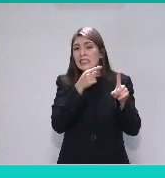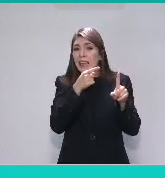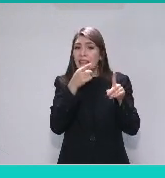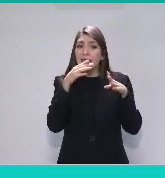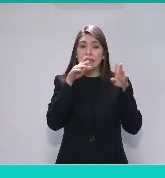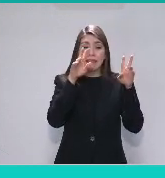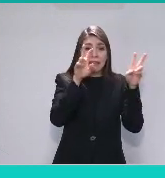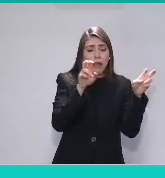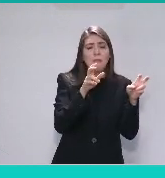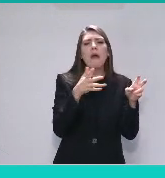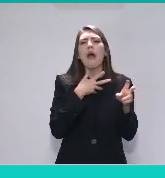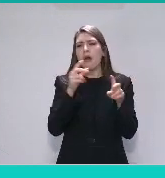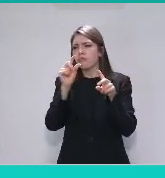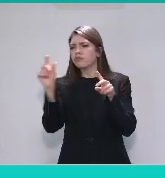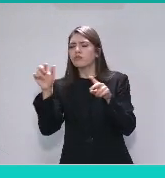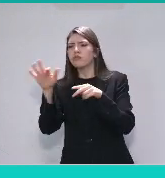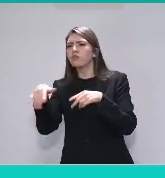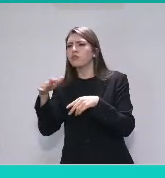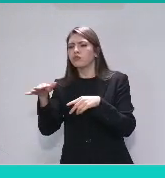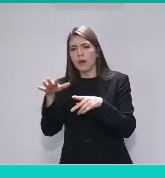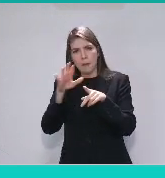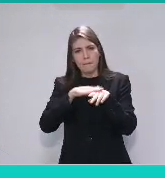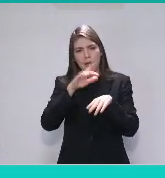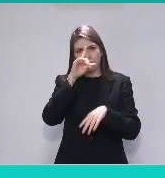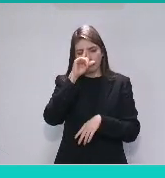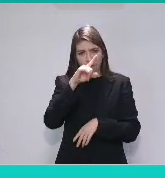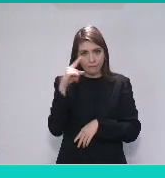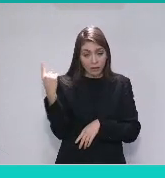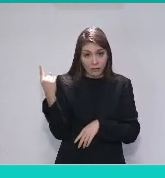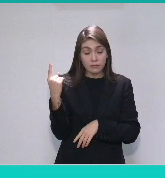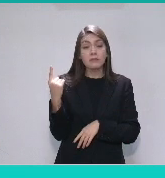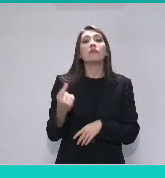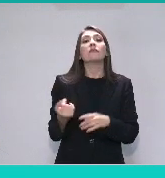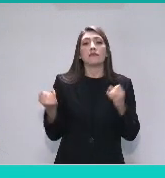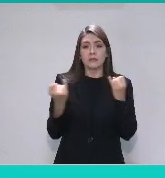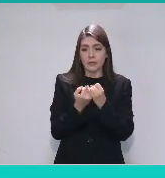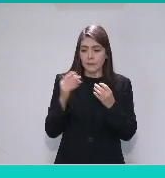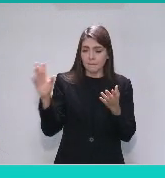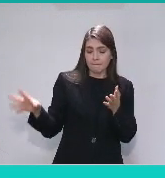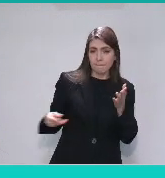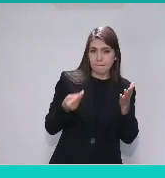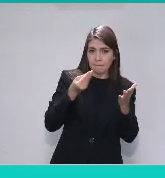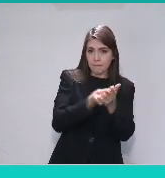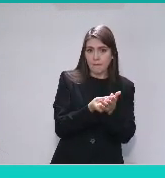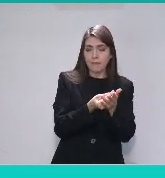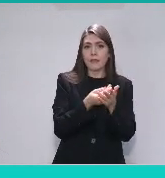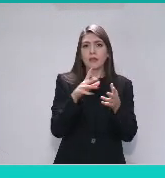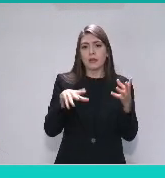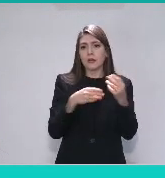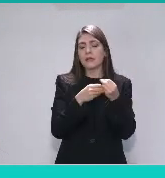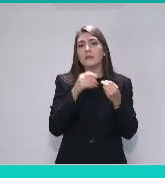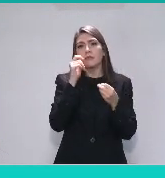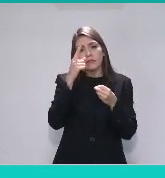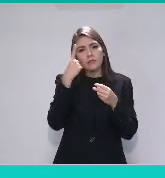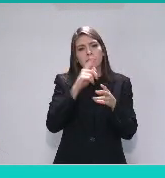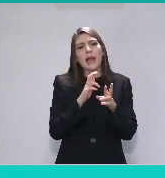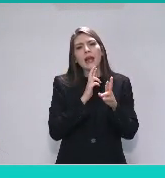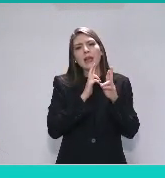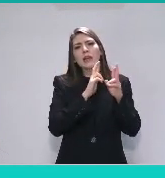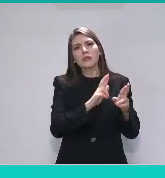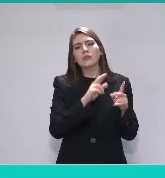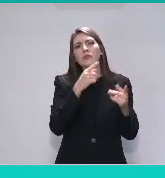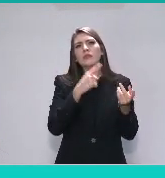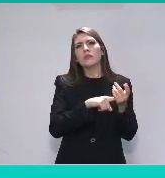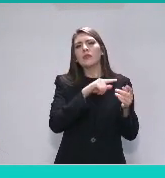así se acompaña a la presente como anexo 1 el resultado de la búsqueda realizada en dicha plataforma